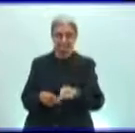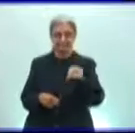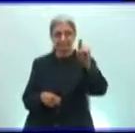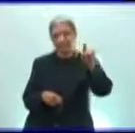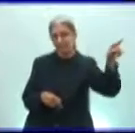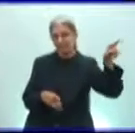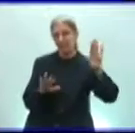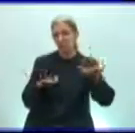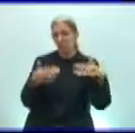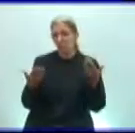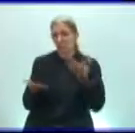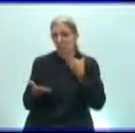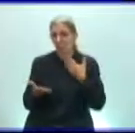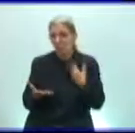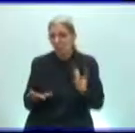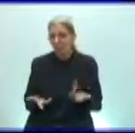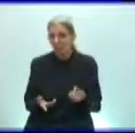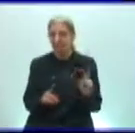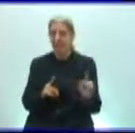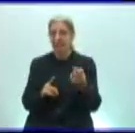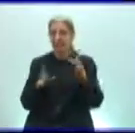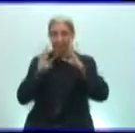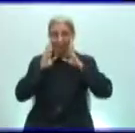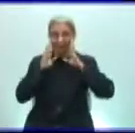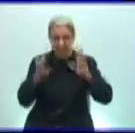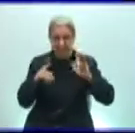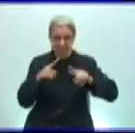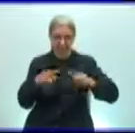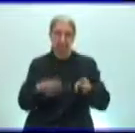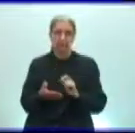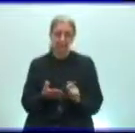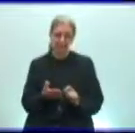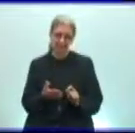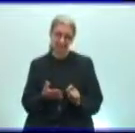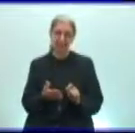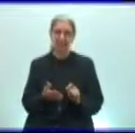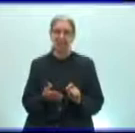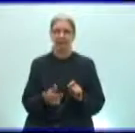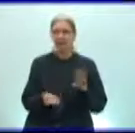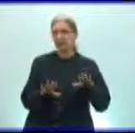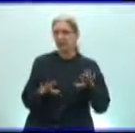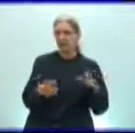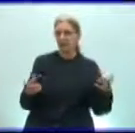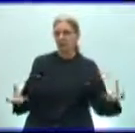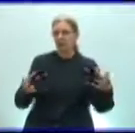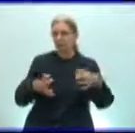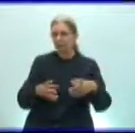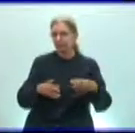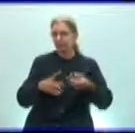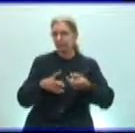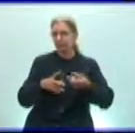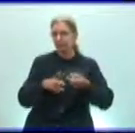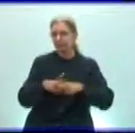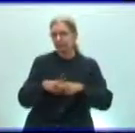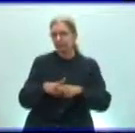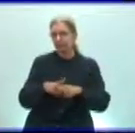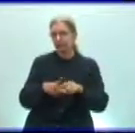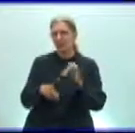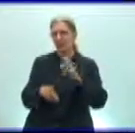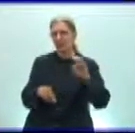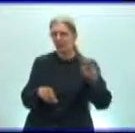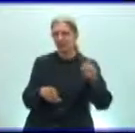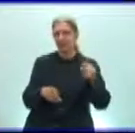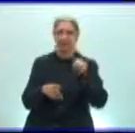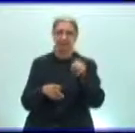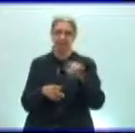prestan atención y después copiamos, como hemos hecho siempre, ¿verdad? Dice, determina el conjunto solución de las ecuaciones